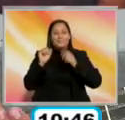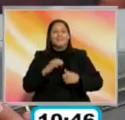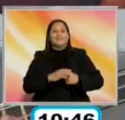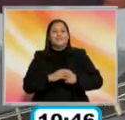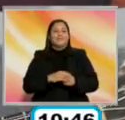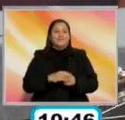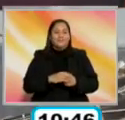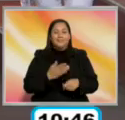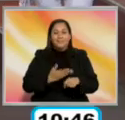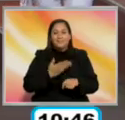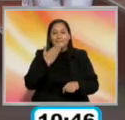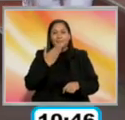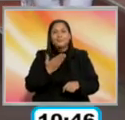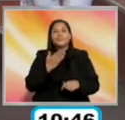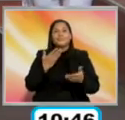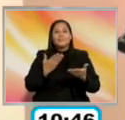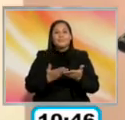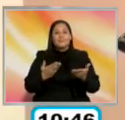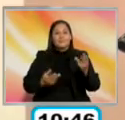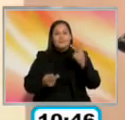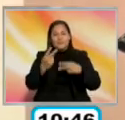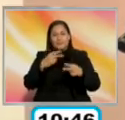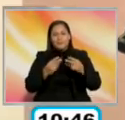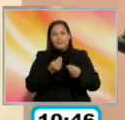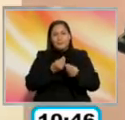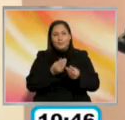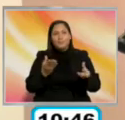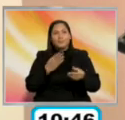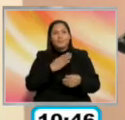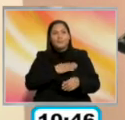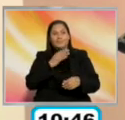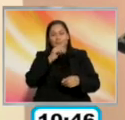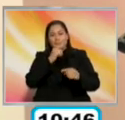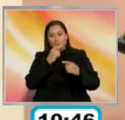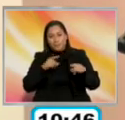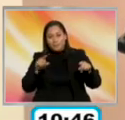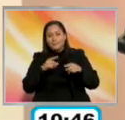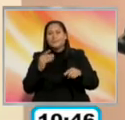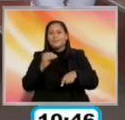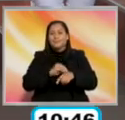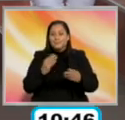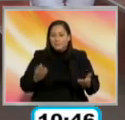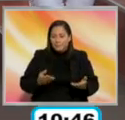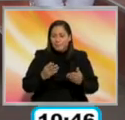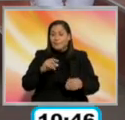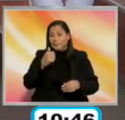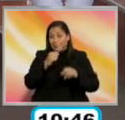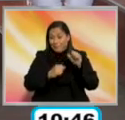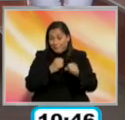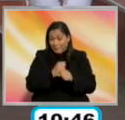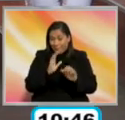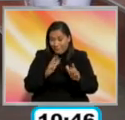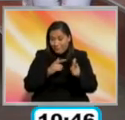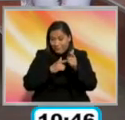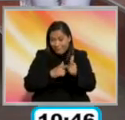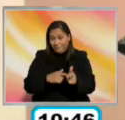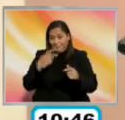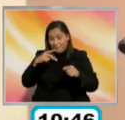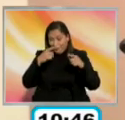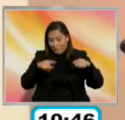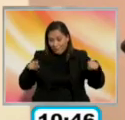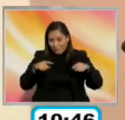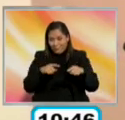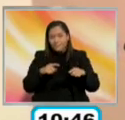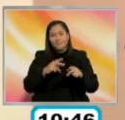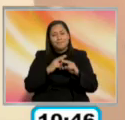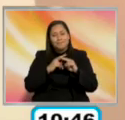plano. Muy bien. Oye, vienen a aportarnos buena música, a ponernos a bailar. Ya son 11 años de cuestión musical la que